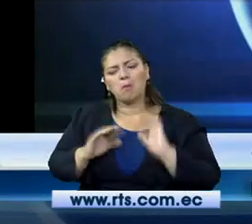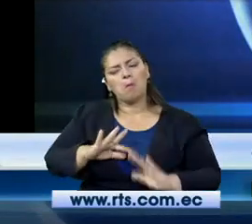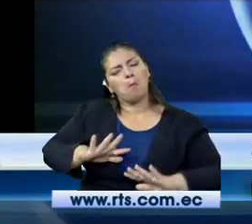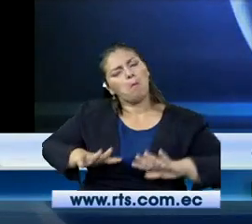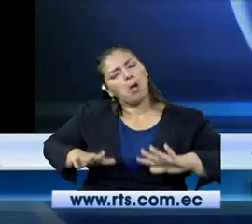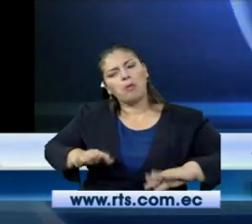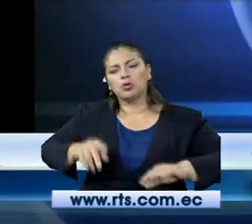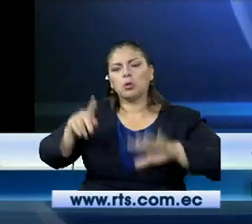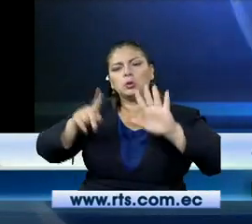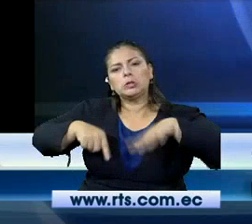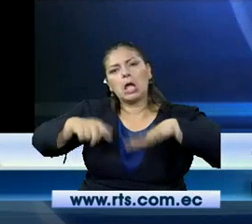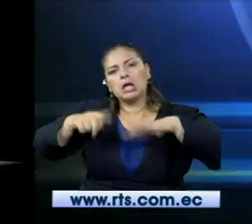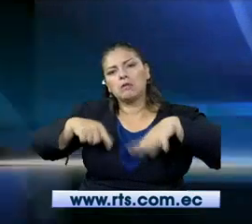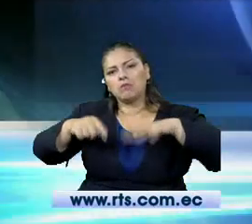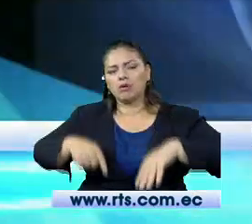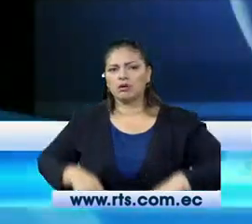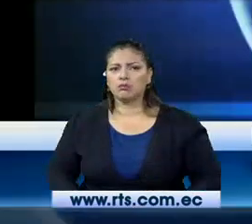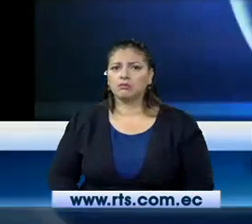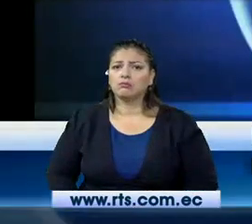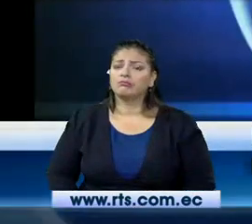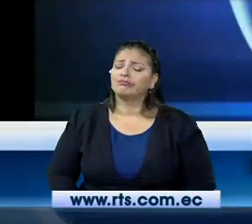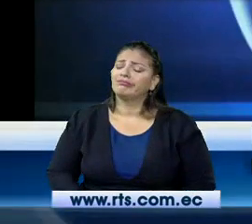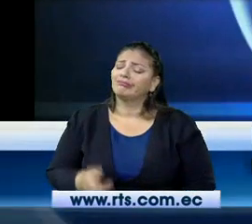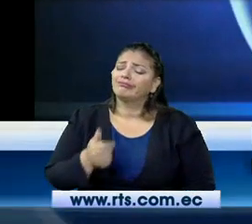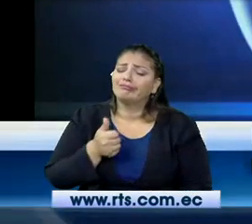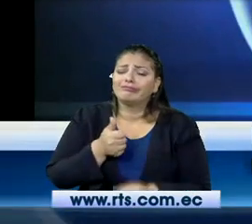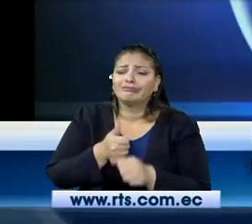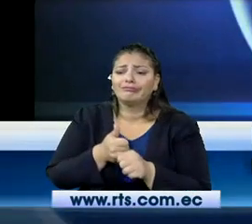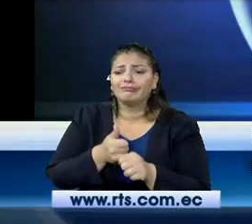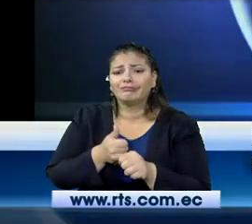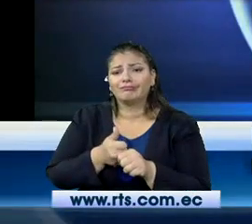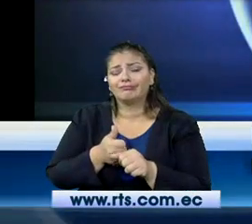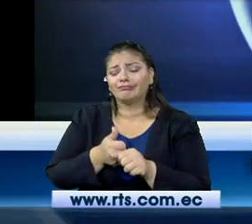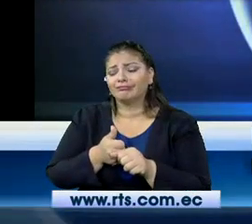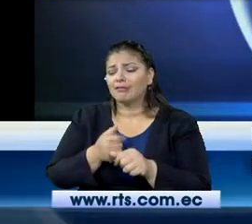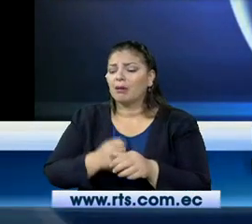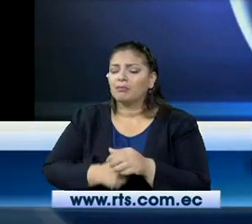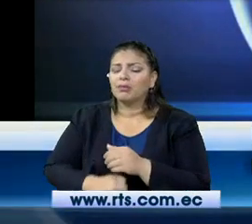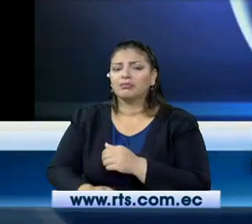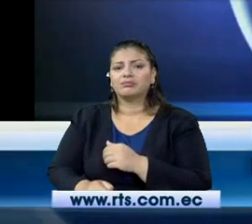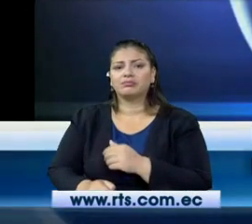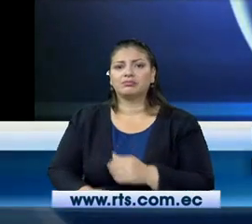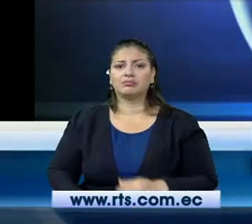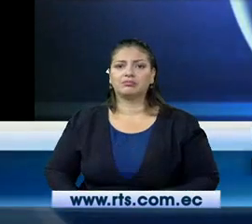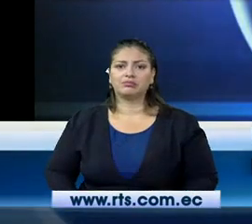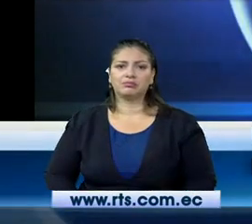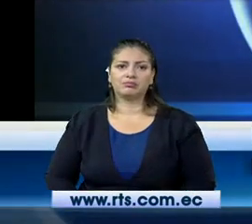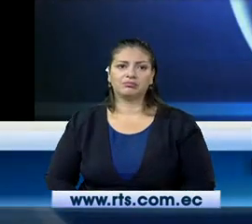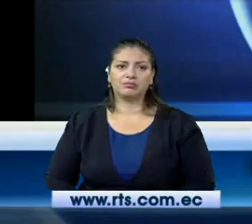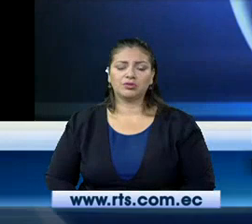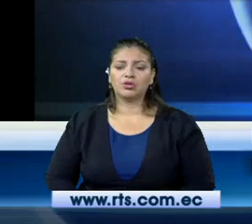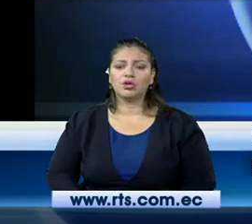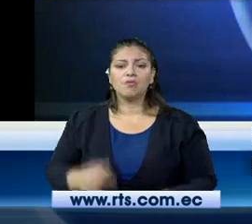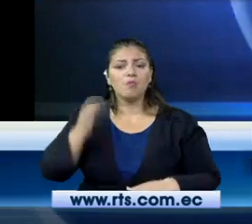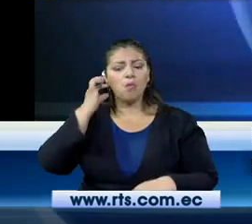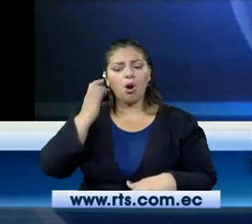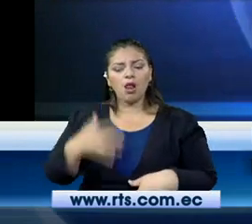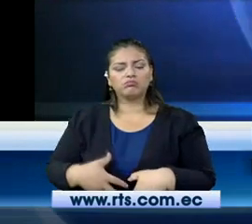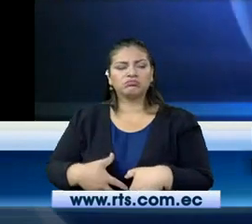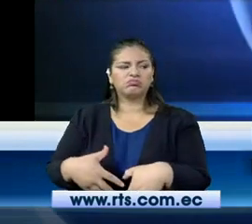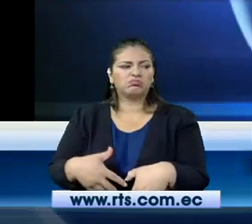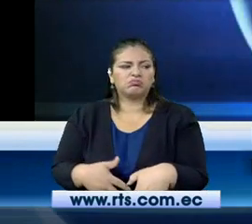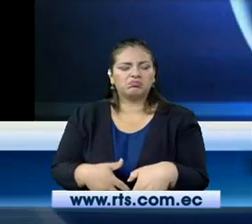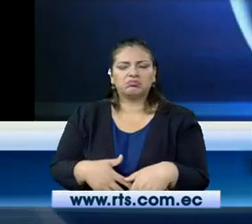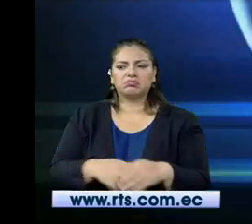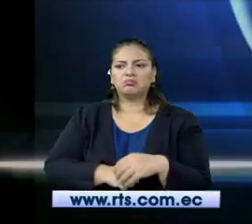sea, ¿ya qué faltaba para que esa criatura viniera al mundo? O sea, nada. Tampoco no se tiene conocimiento todavía de cuántos meses tenga,